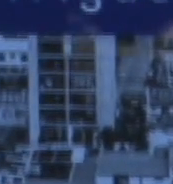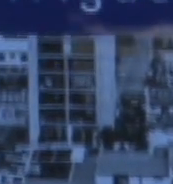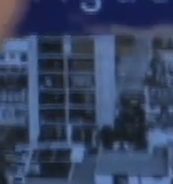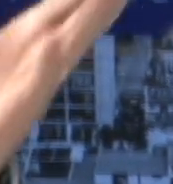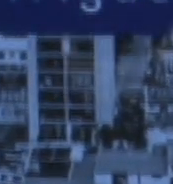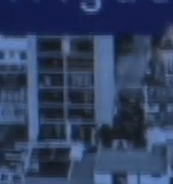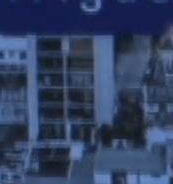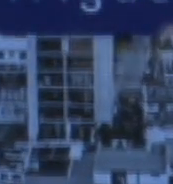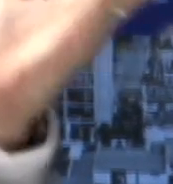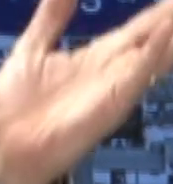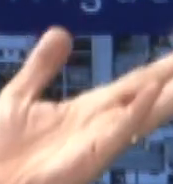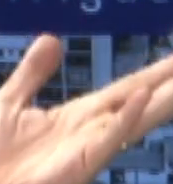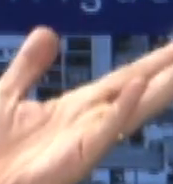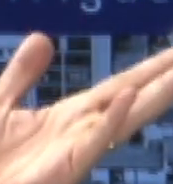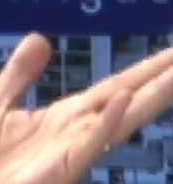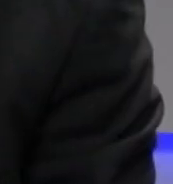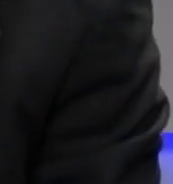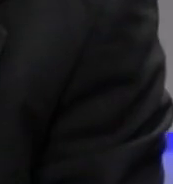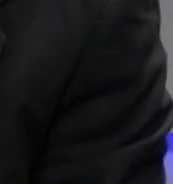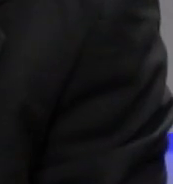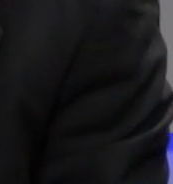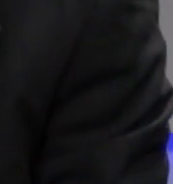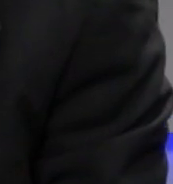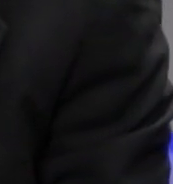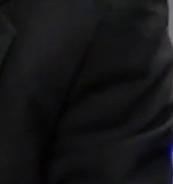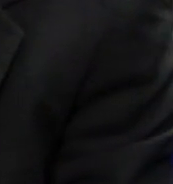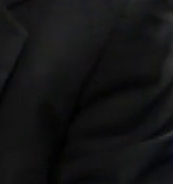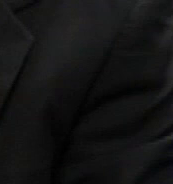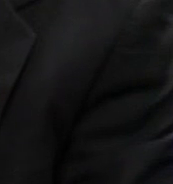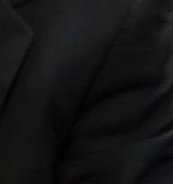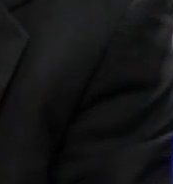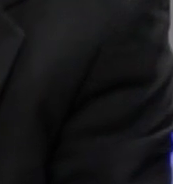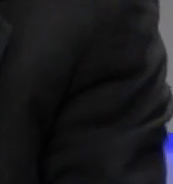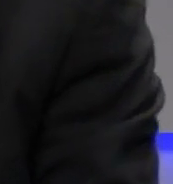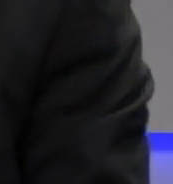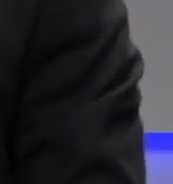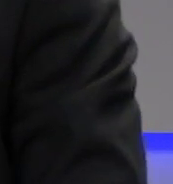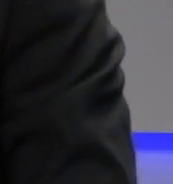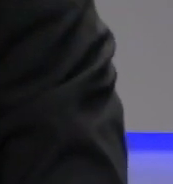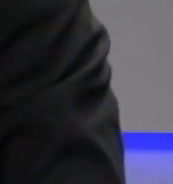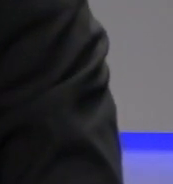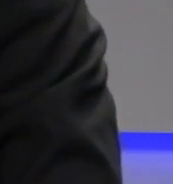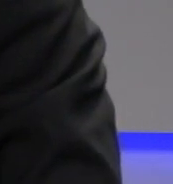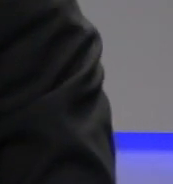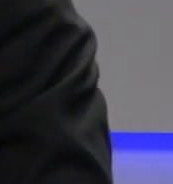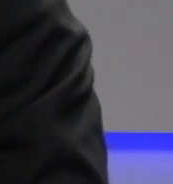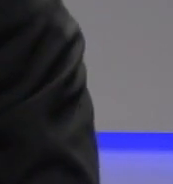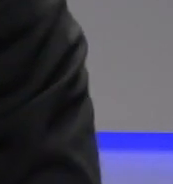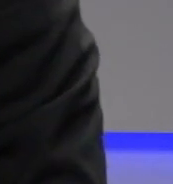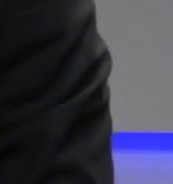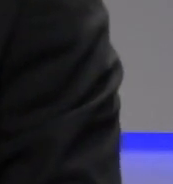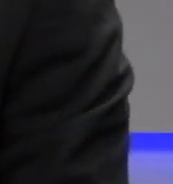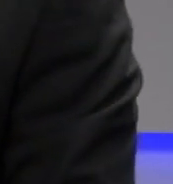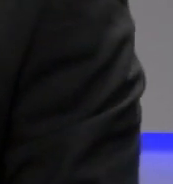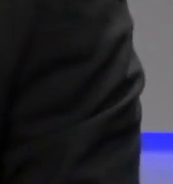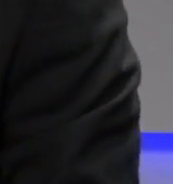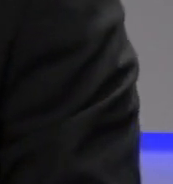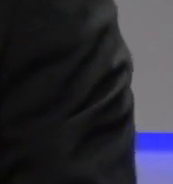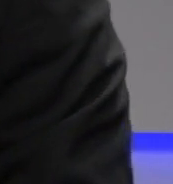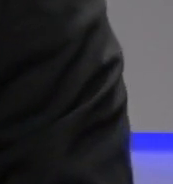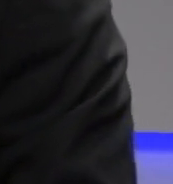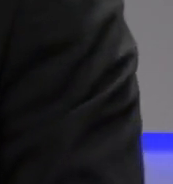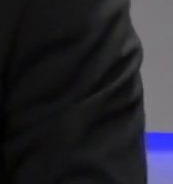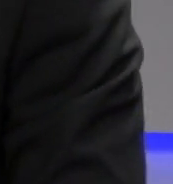bueno, nuevos impuestos ¿para qué? Para gastar en lo que sea. El desempleo que más está creciendo en el sector comercio y servicios es el sector de comercios, que ha perdido cerca